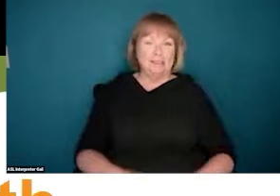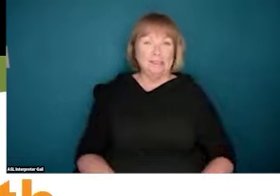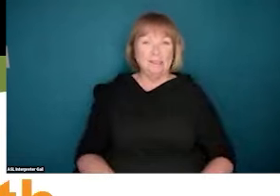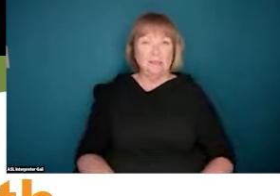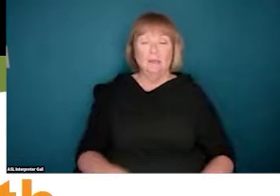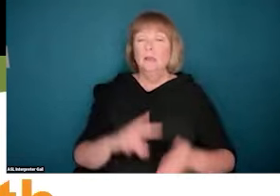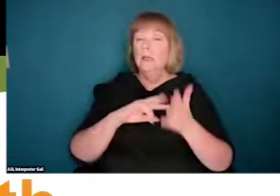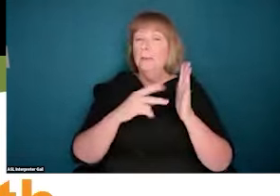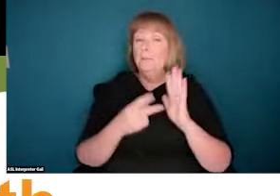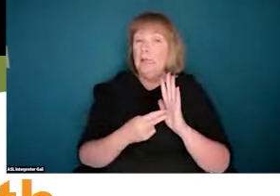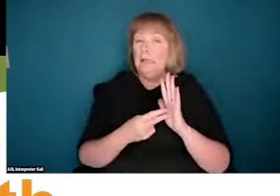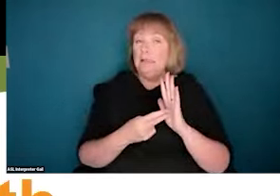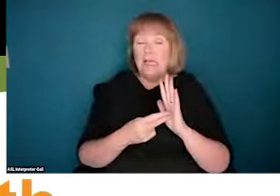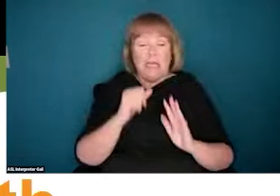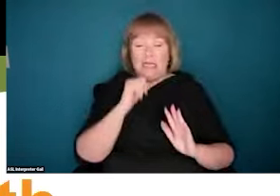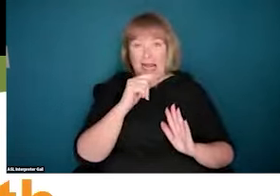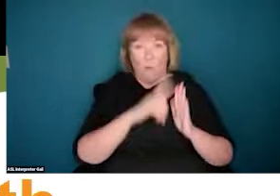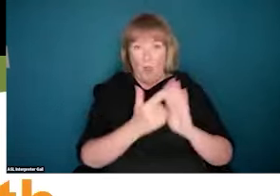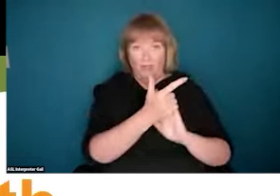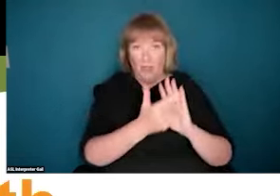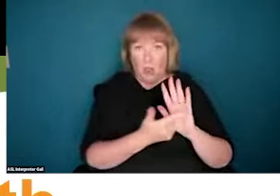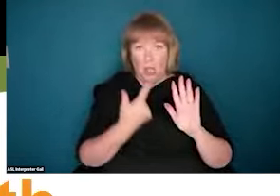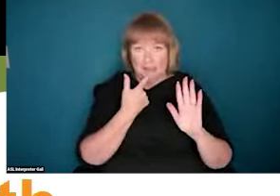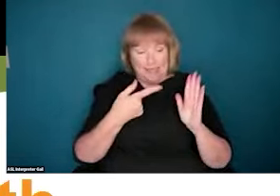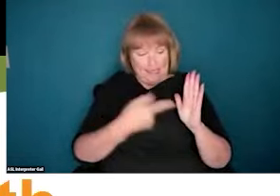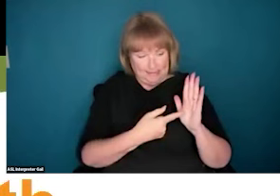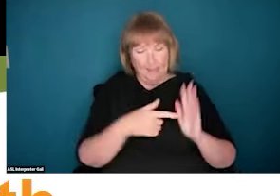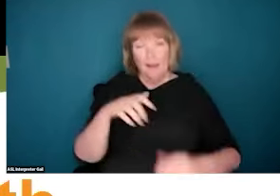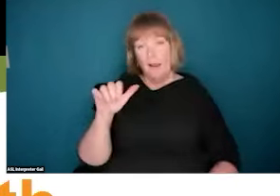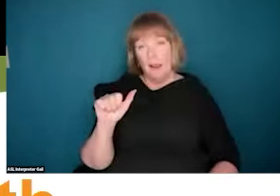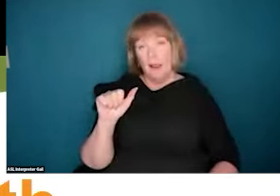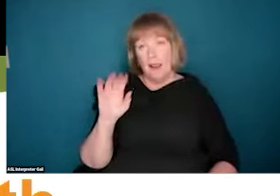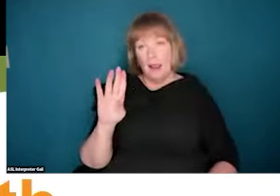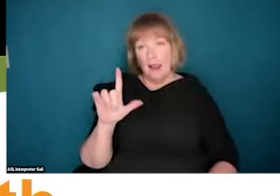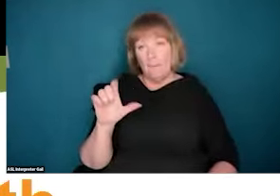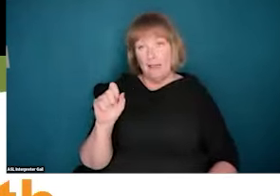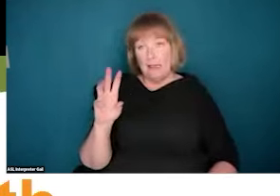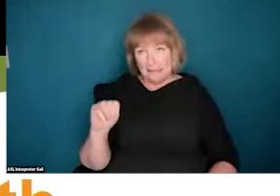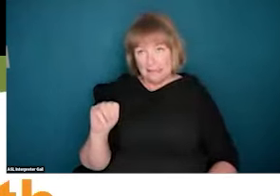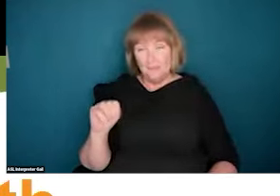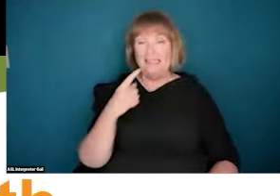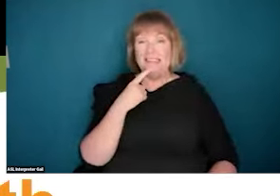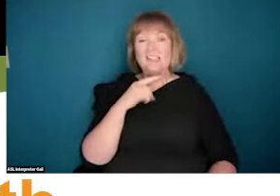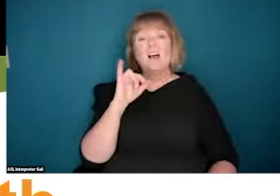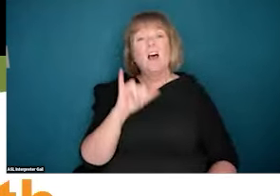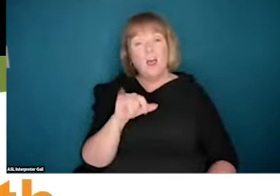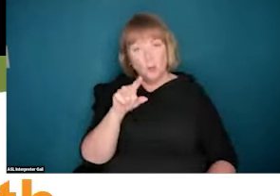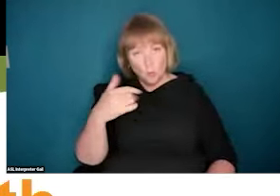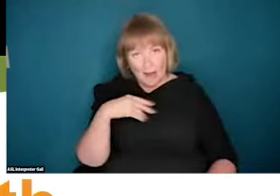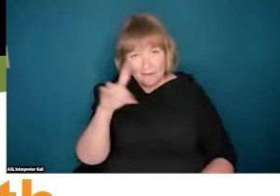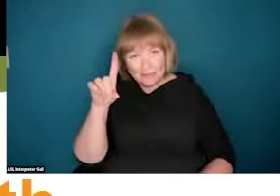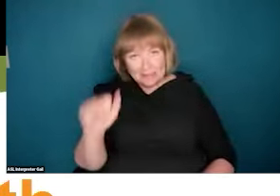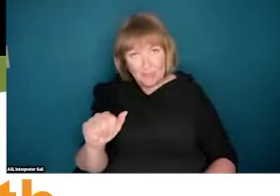tenido la experiencia universal de que capaz, en contrario de lo que la ley dice,